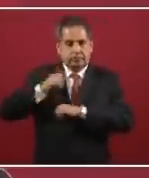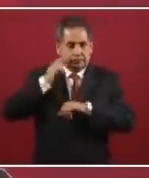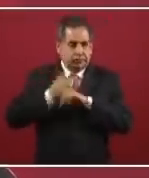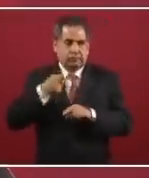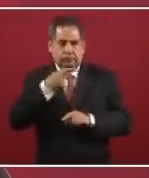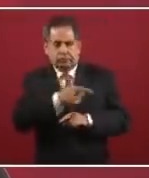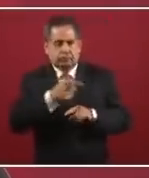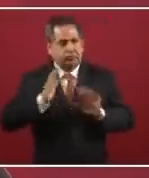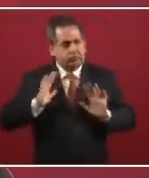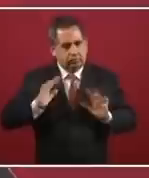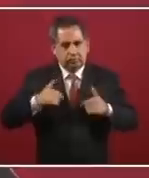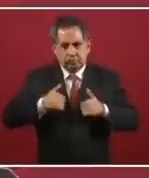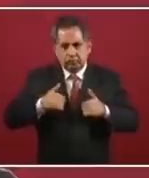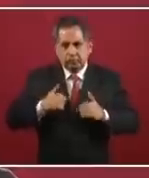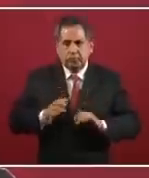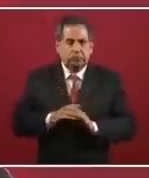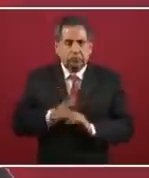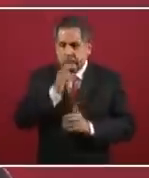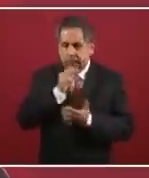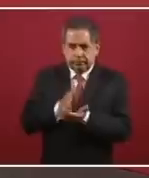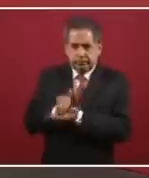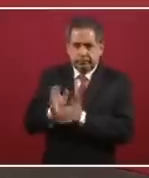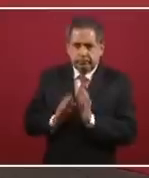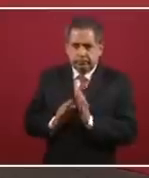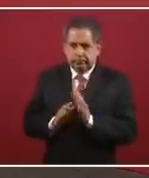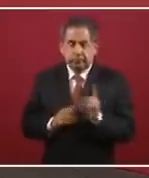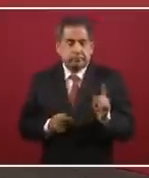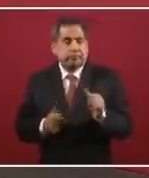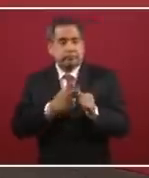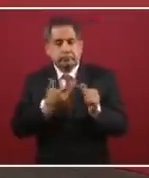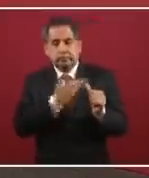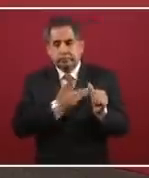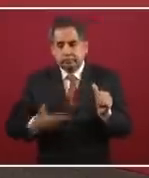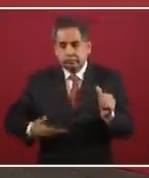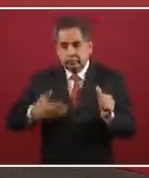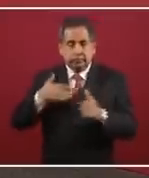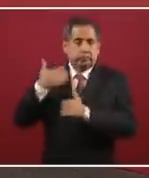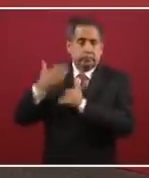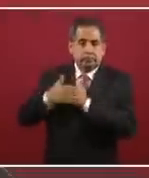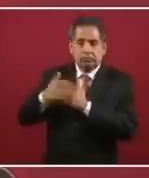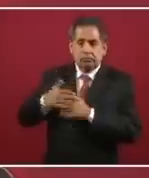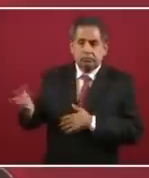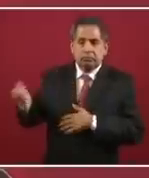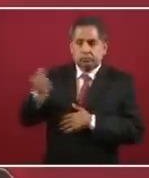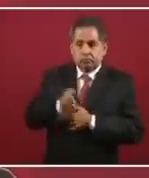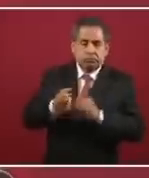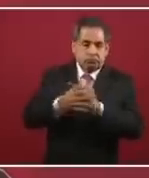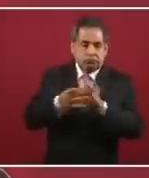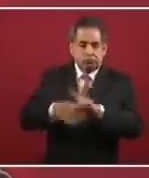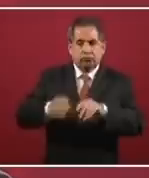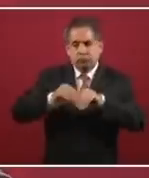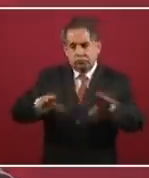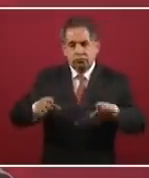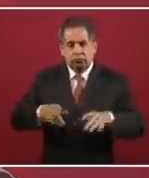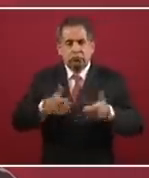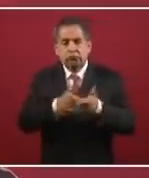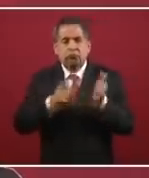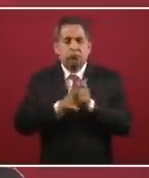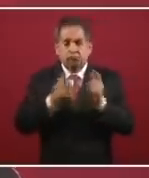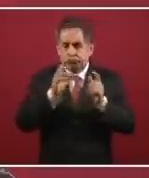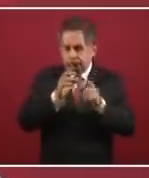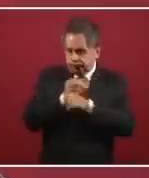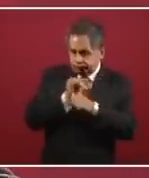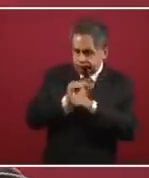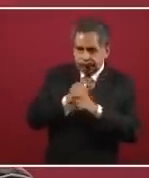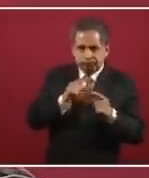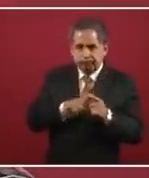Entonces, ahí estaríamos a lo que el señor presidente disponga para que él pueda informarlo en detalle, la Unidad de Inteligencia Financiera.